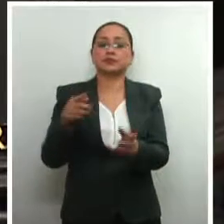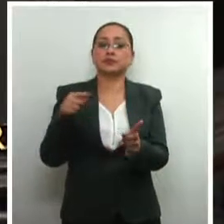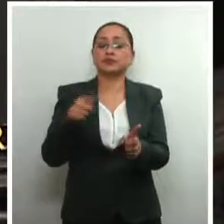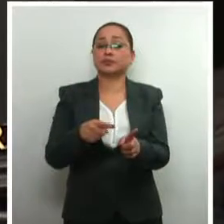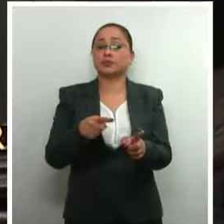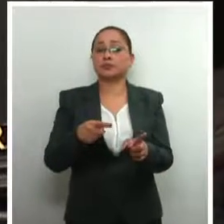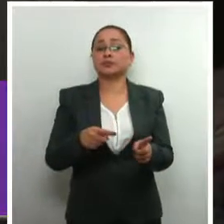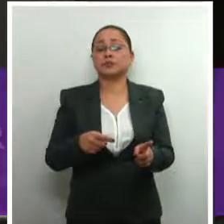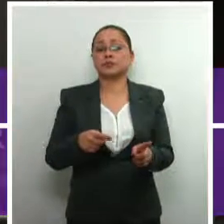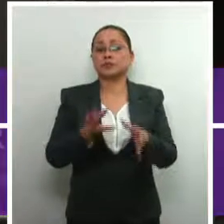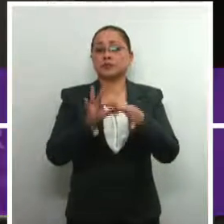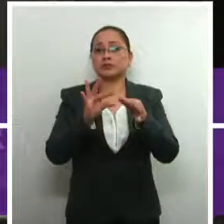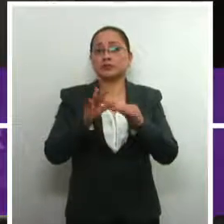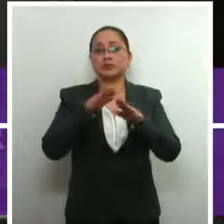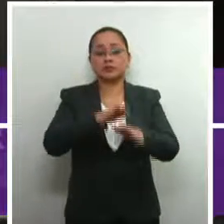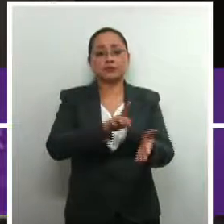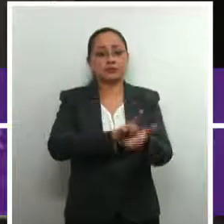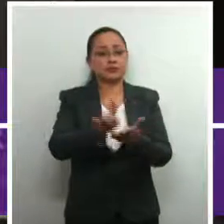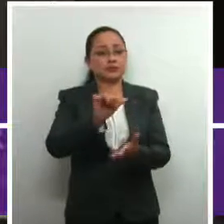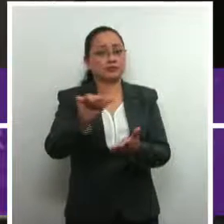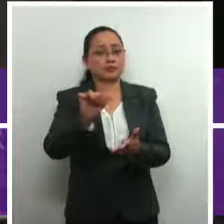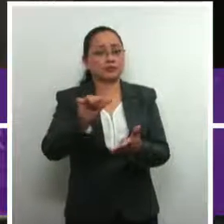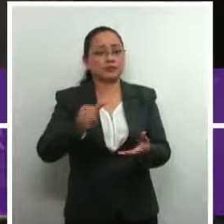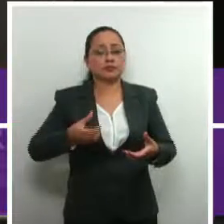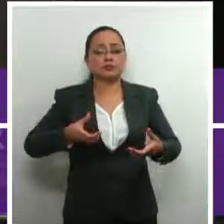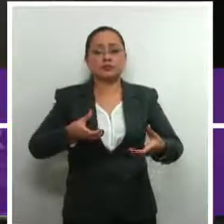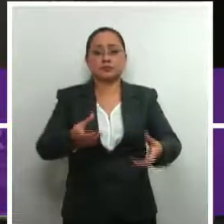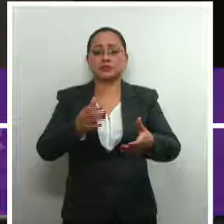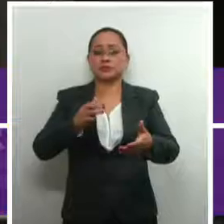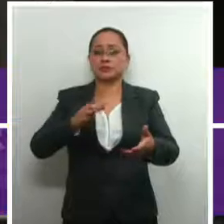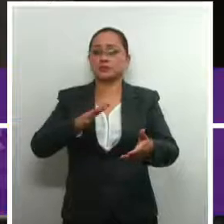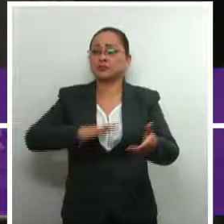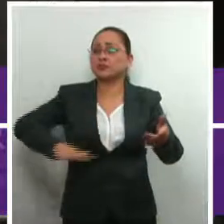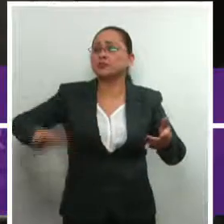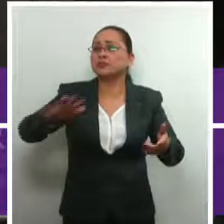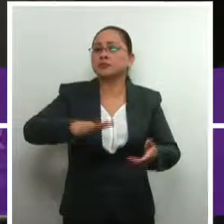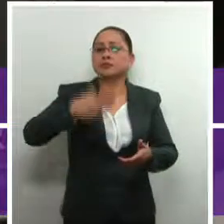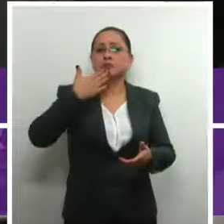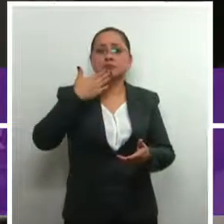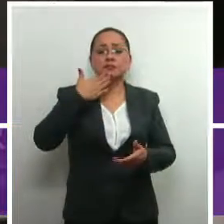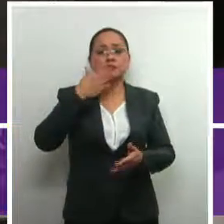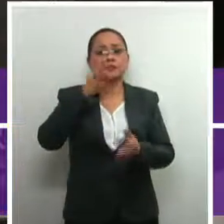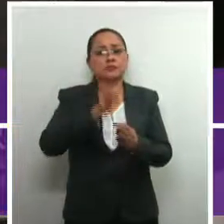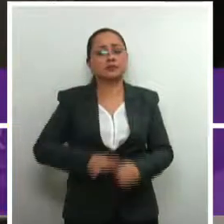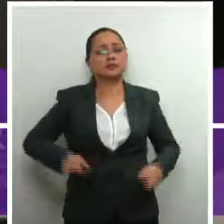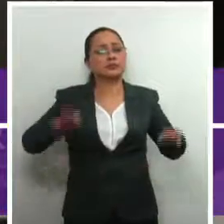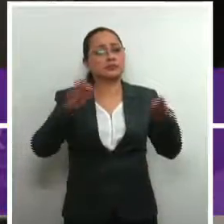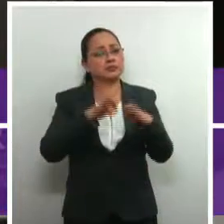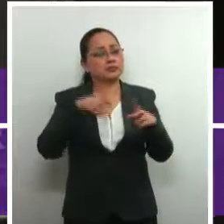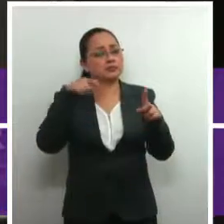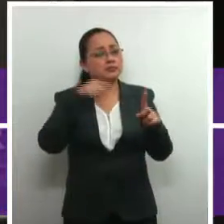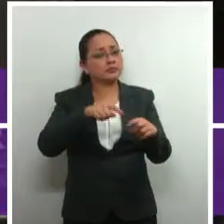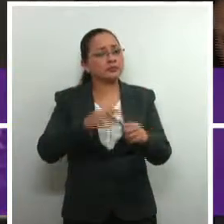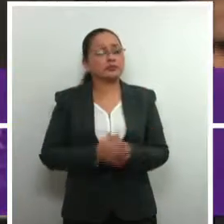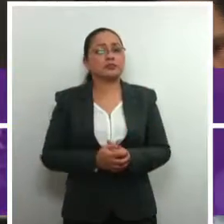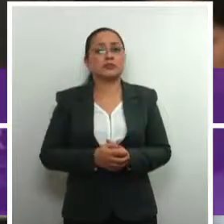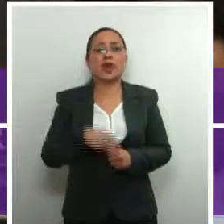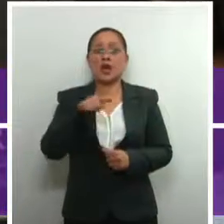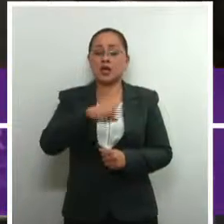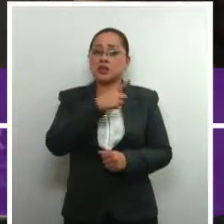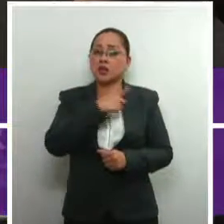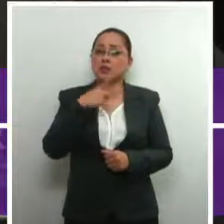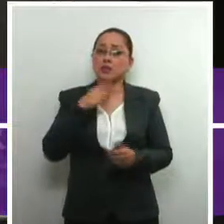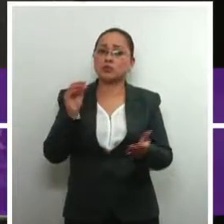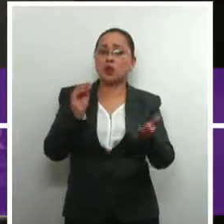habla también del derecho a la vía pública, tan importante, y creo yo que ahí vamos a tener que abordar